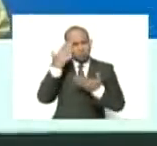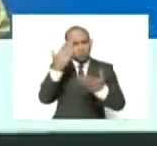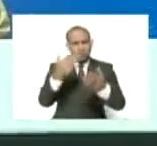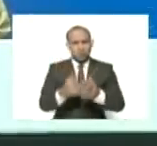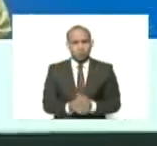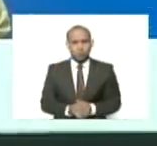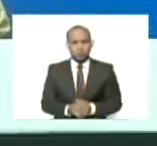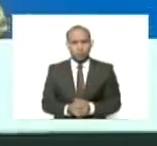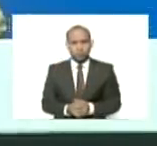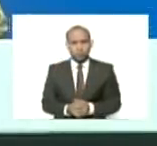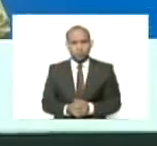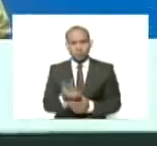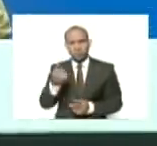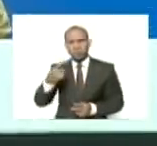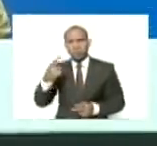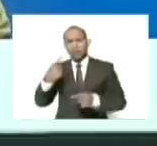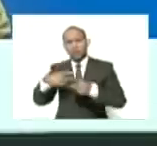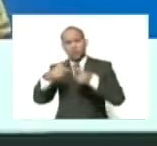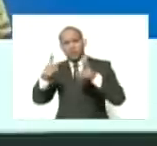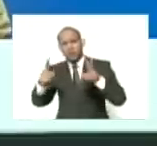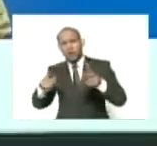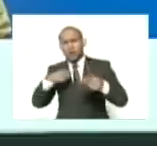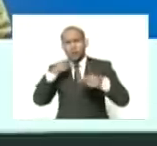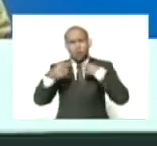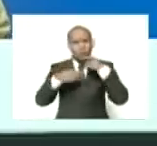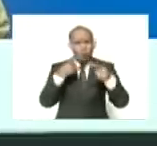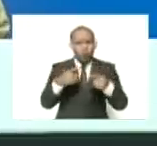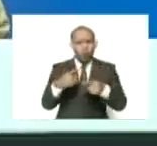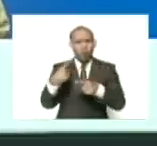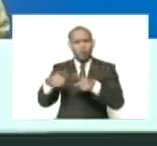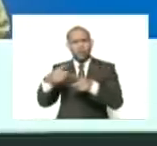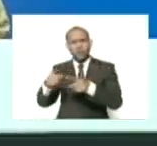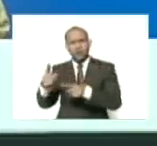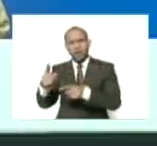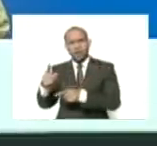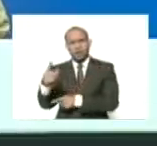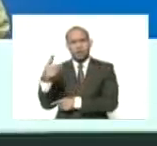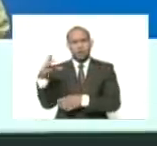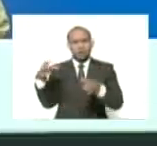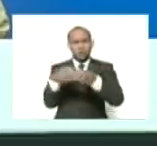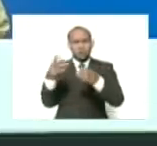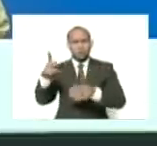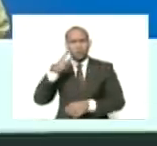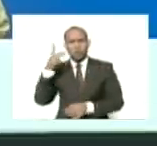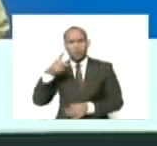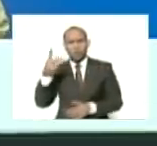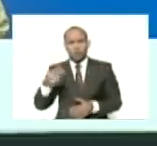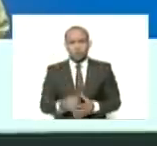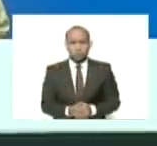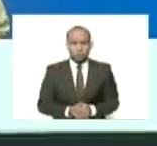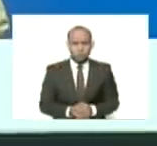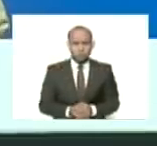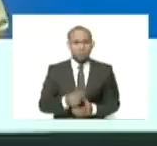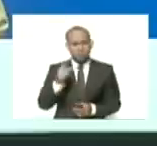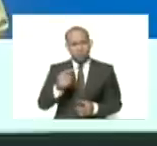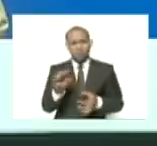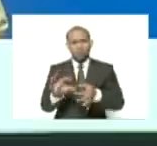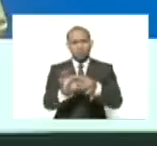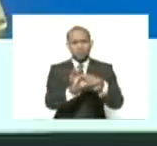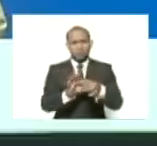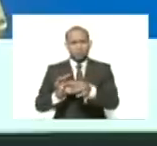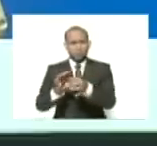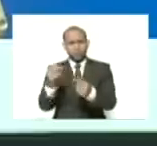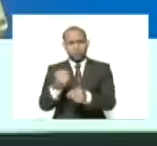con sus distintos colores, partidos políticos. Así que hay que articular. ¿Qué viene